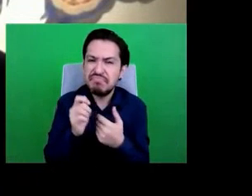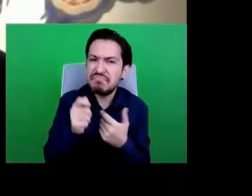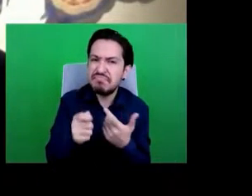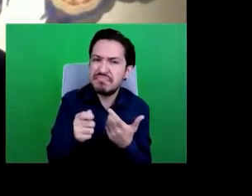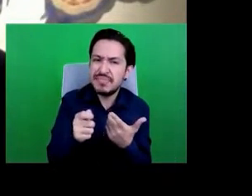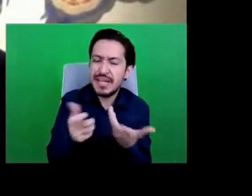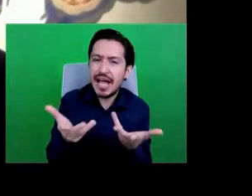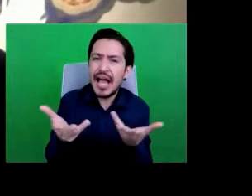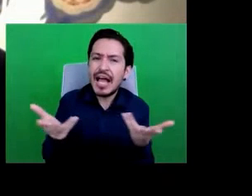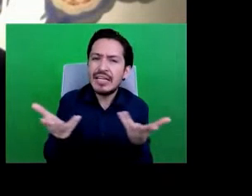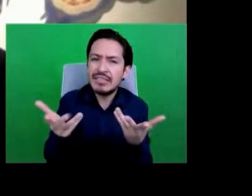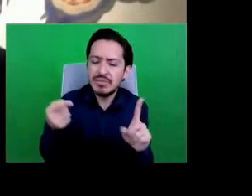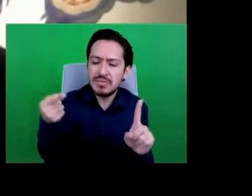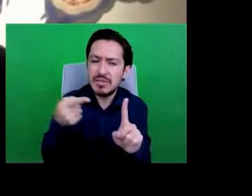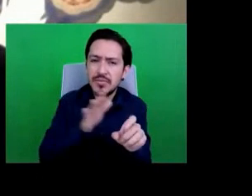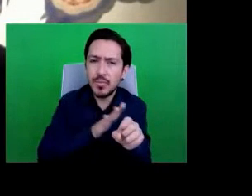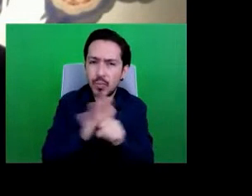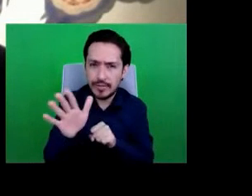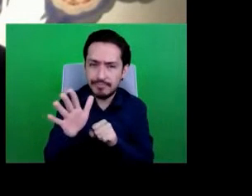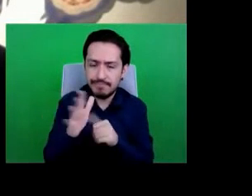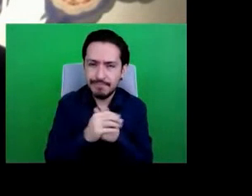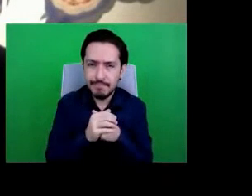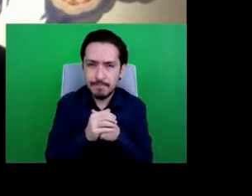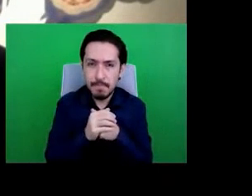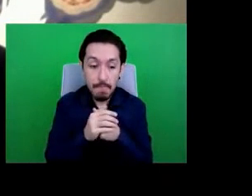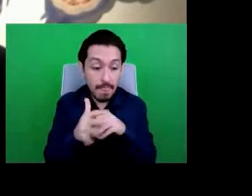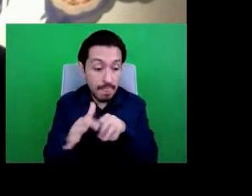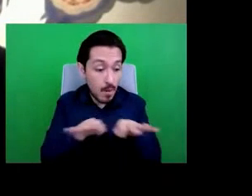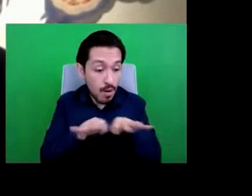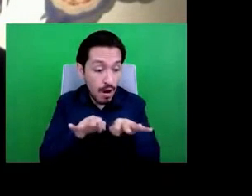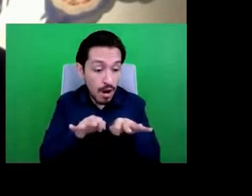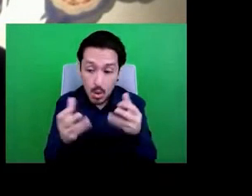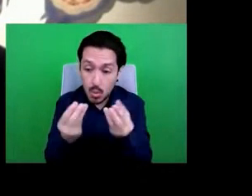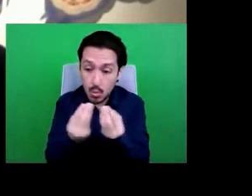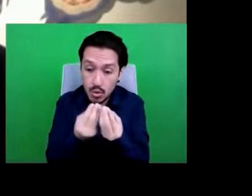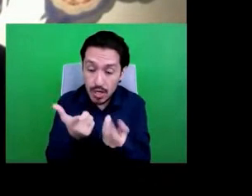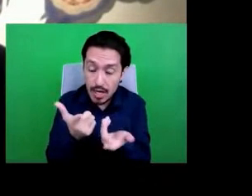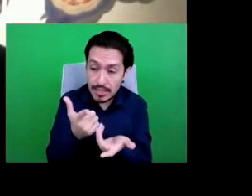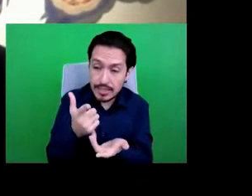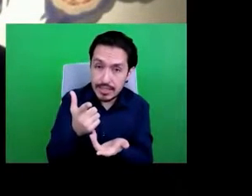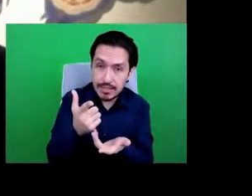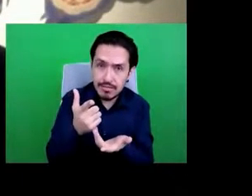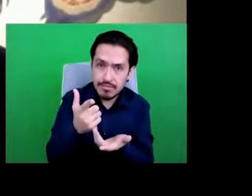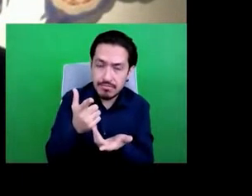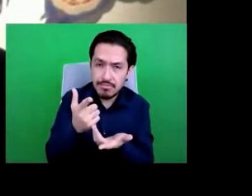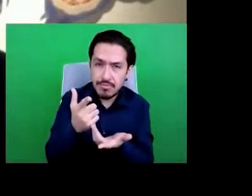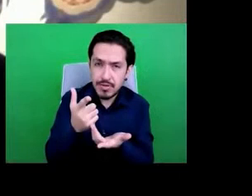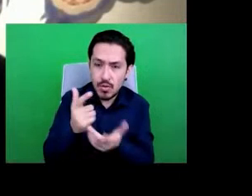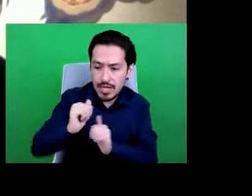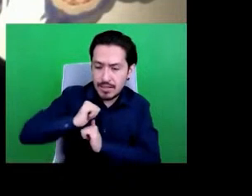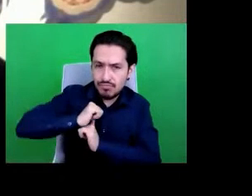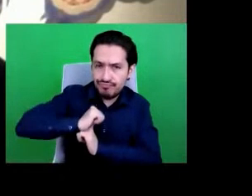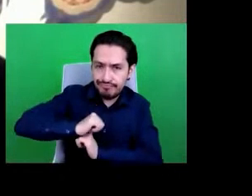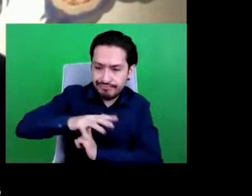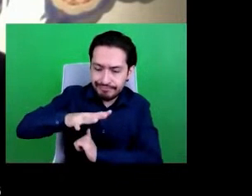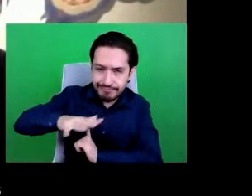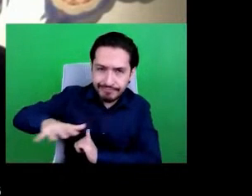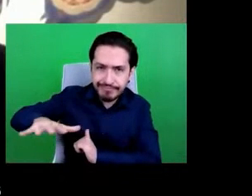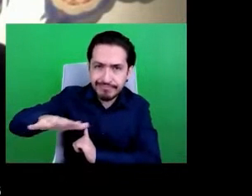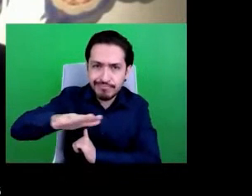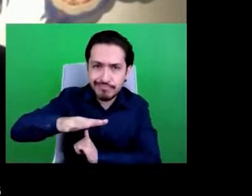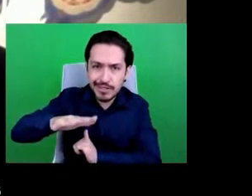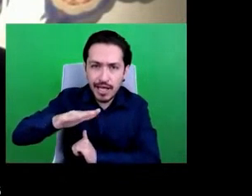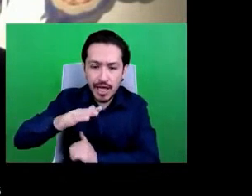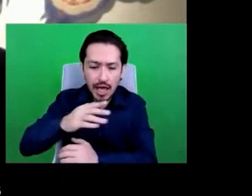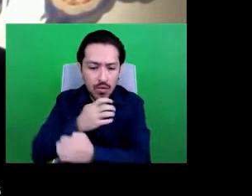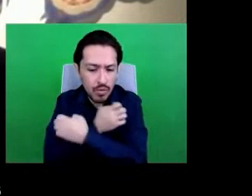hace es trabajar con las autoridades locales de educación y de salud para desarrollar